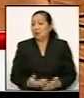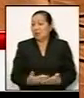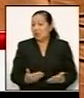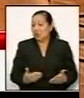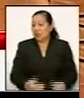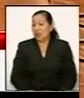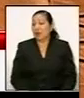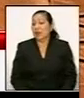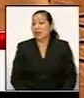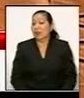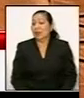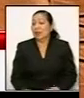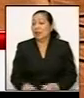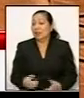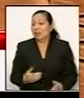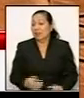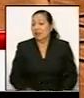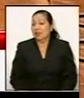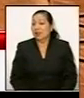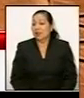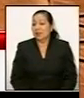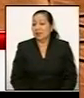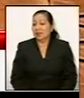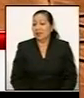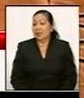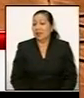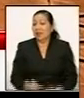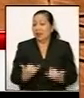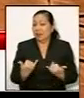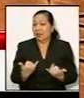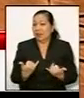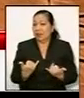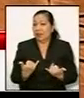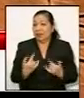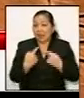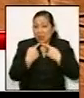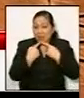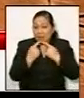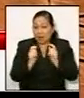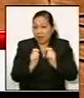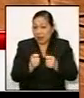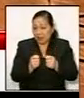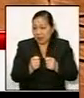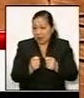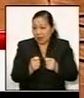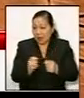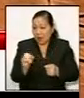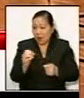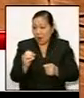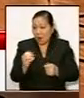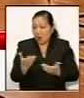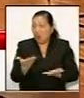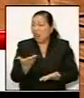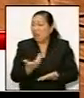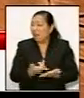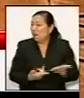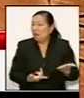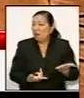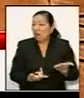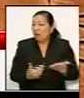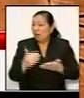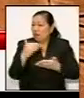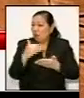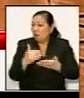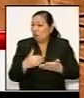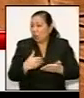que se hacen digamos eso está en el informe de entrega de carga o en qué rubros